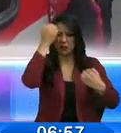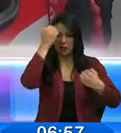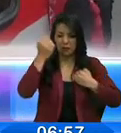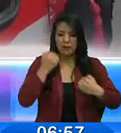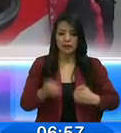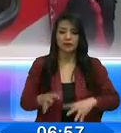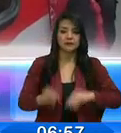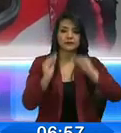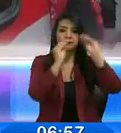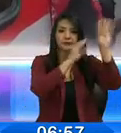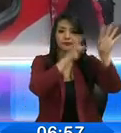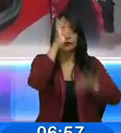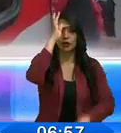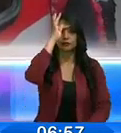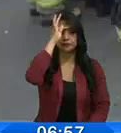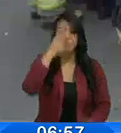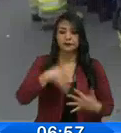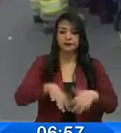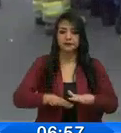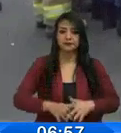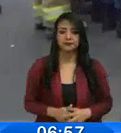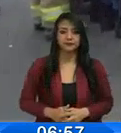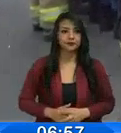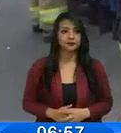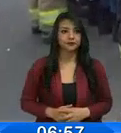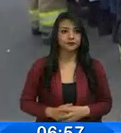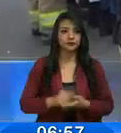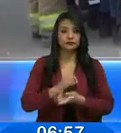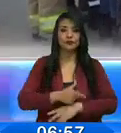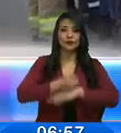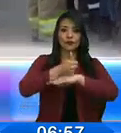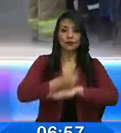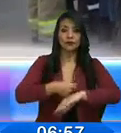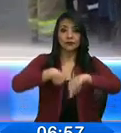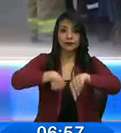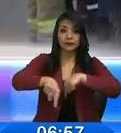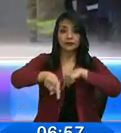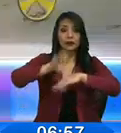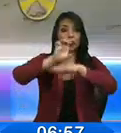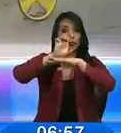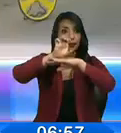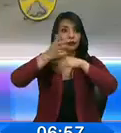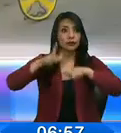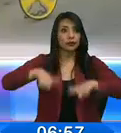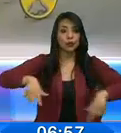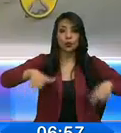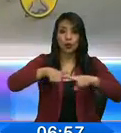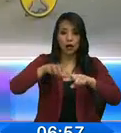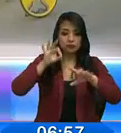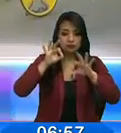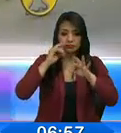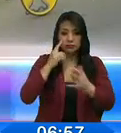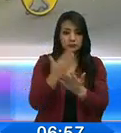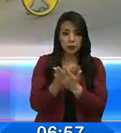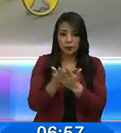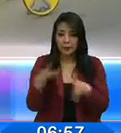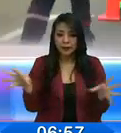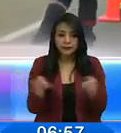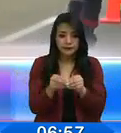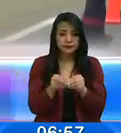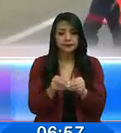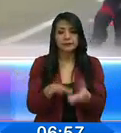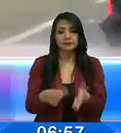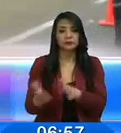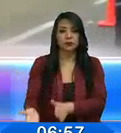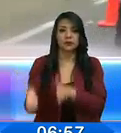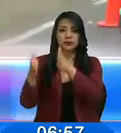fue trasladada a una unidad del Cuerpo de Bomberos. Agentes de la Comisión de Tránsito del Ecuador realizó el peritaje en el lugar del siniestro y realizó el levantamiento